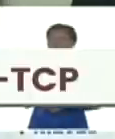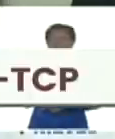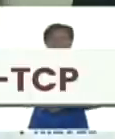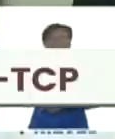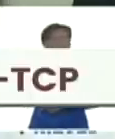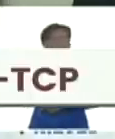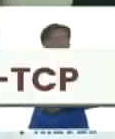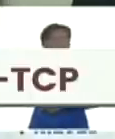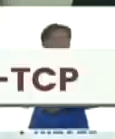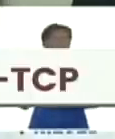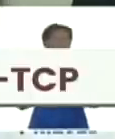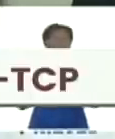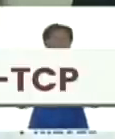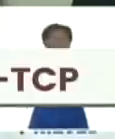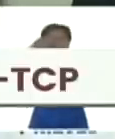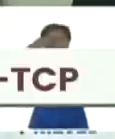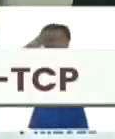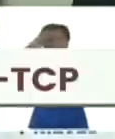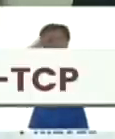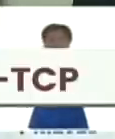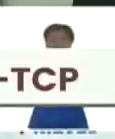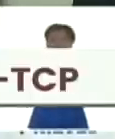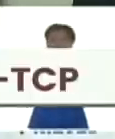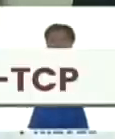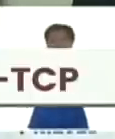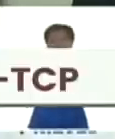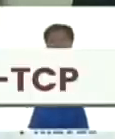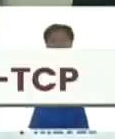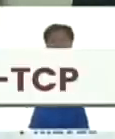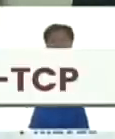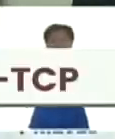del fortalecimiento del continente americano. Por lo tanto,